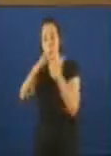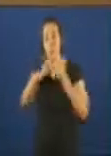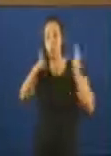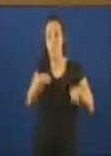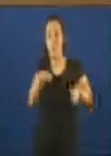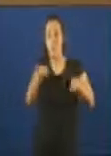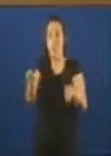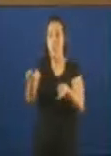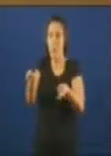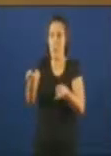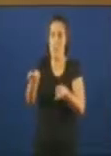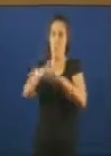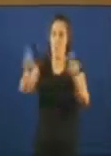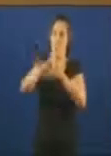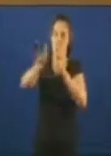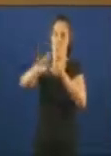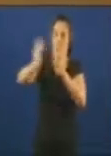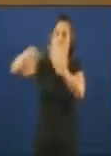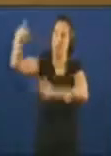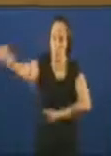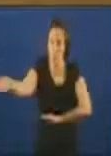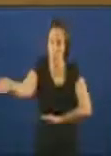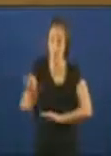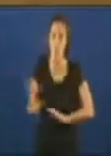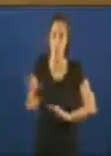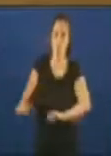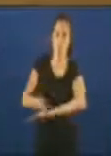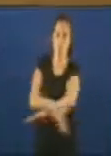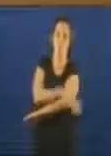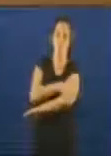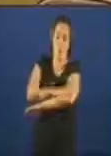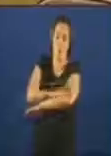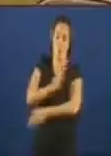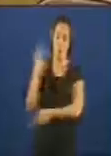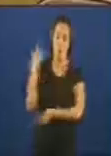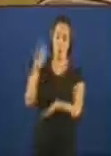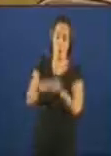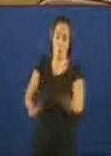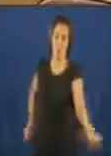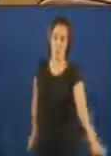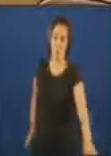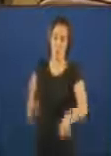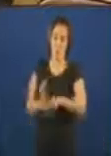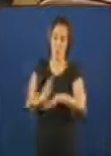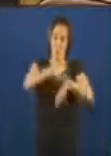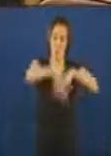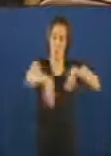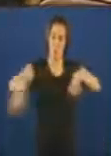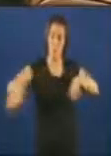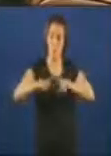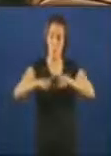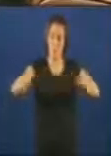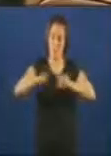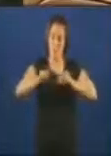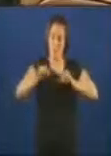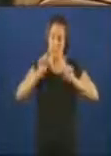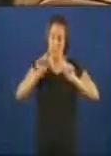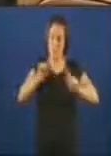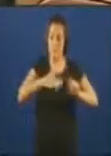empresas foráneas. O seu goberno ten subvencionado a deslocalización de empresas radicadas en